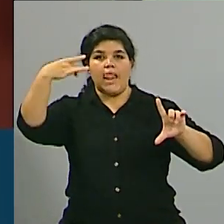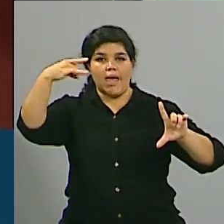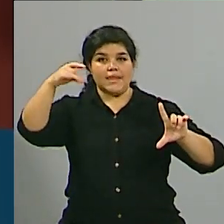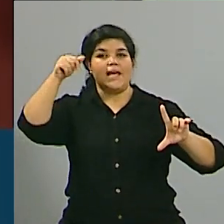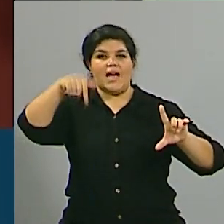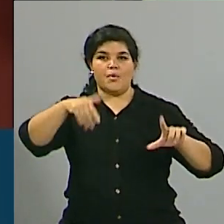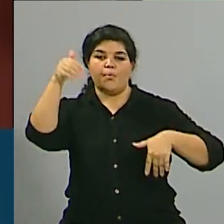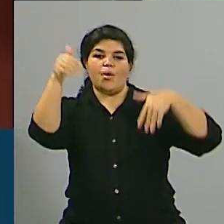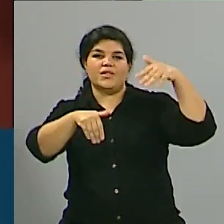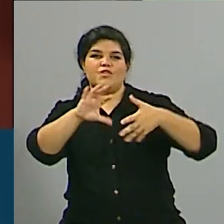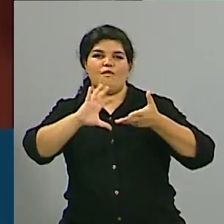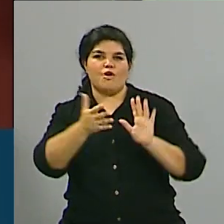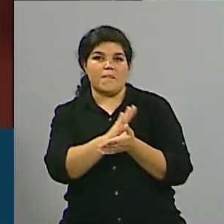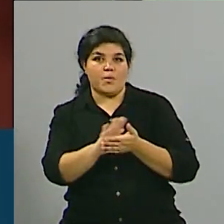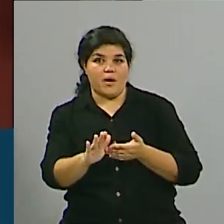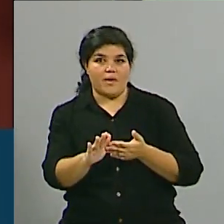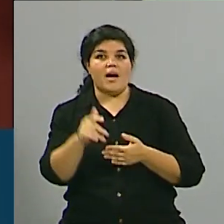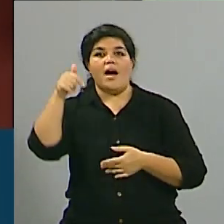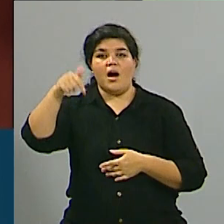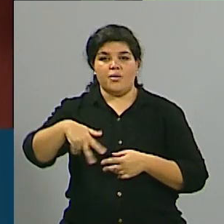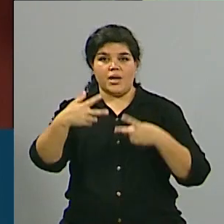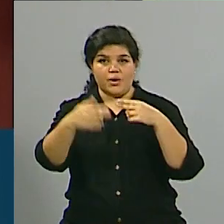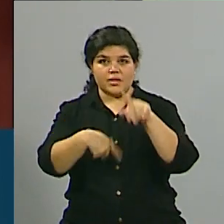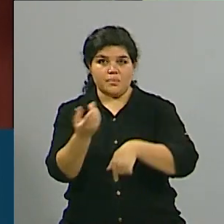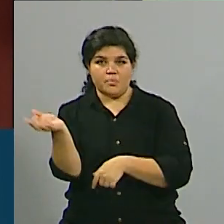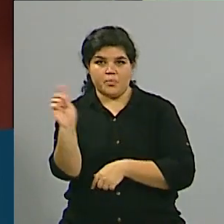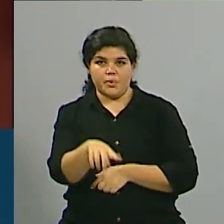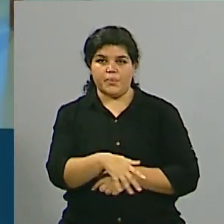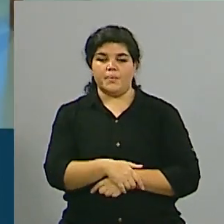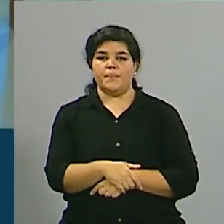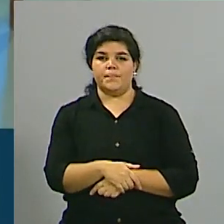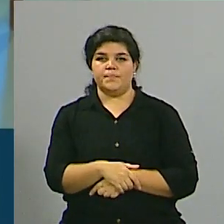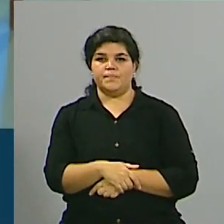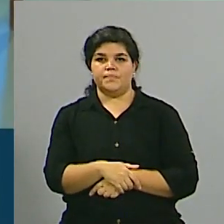en la provincia de Mendoza. Nosotros nos vamos a una pausa, ya regresamos.